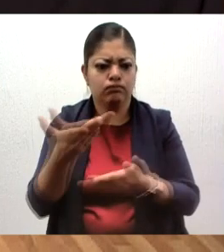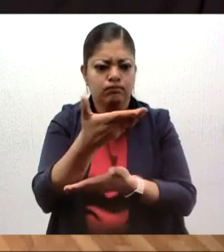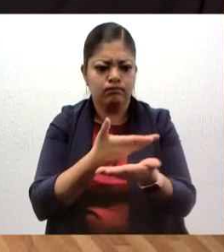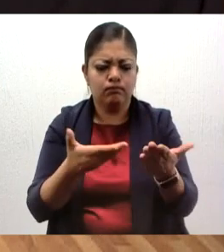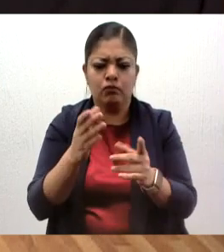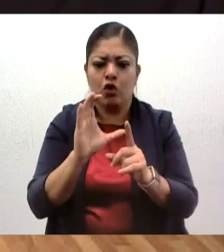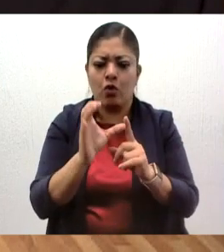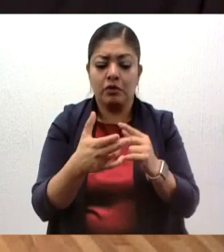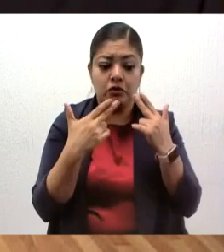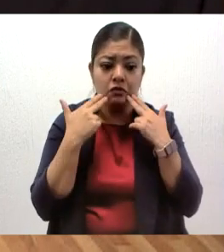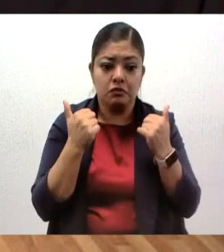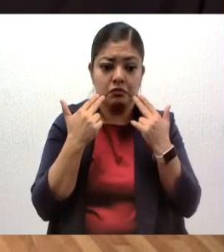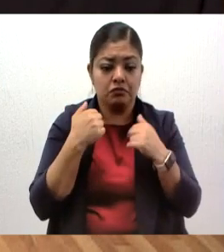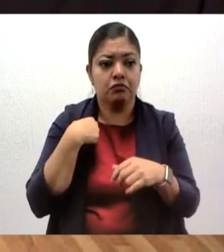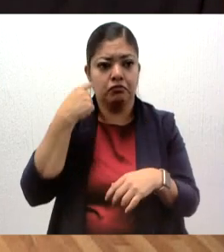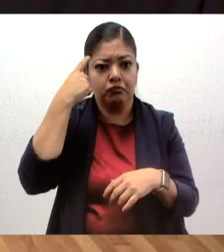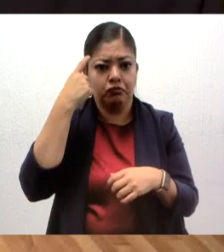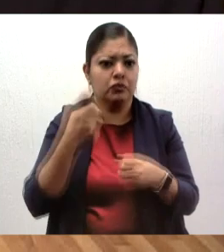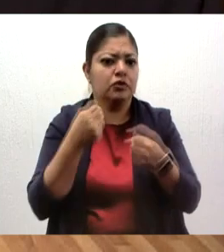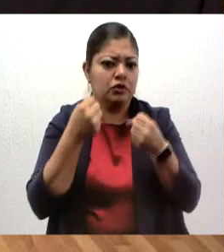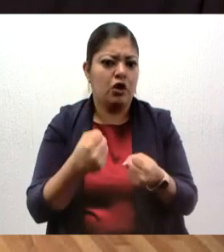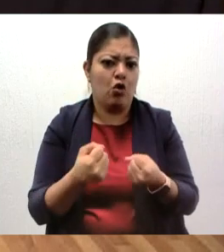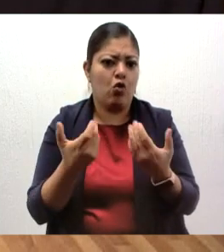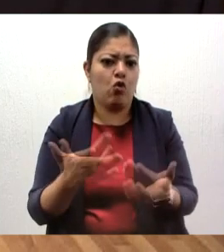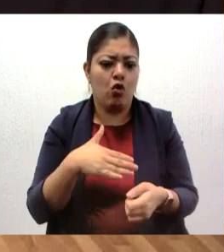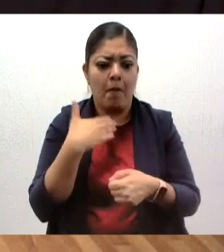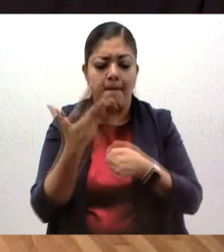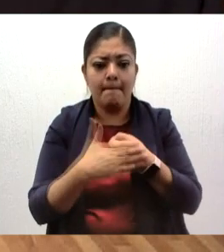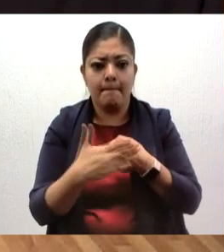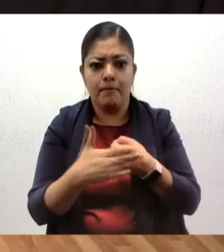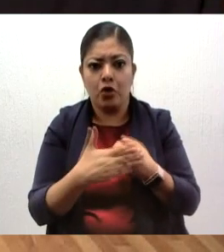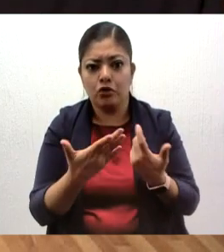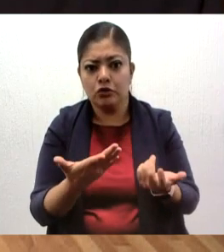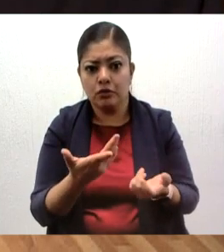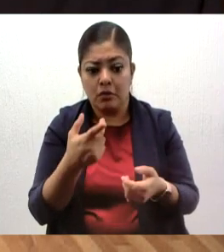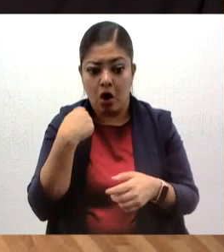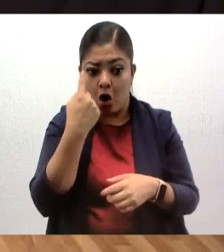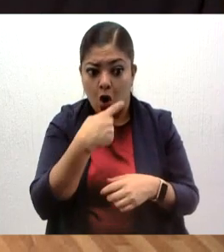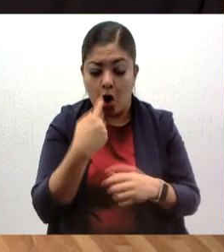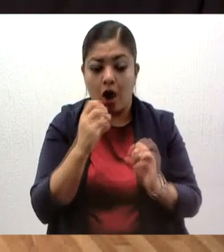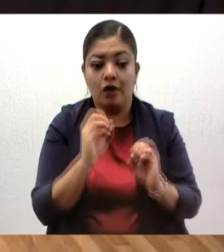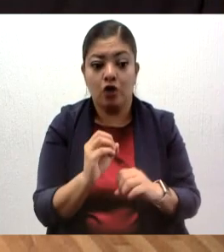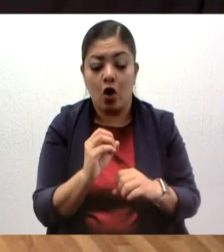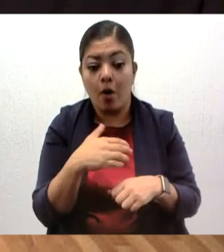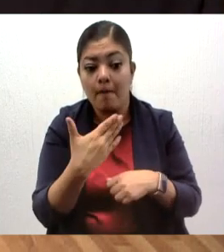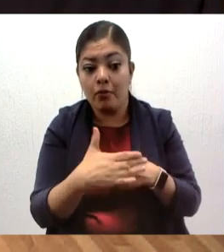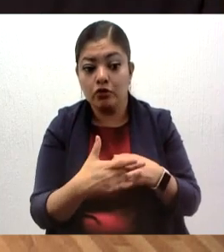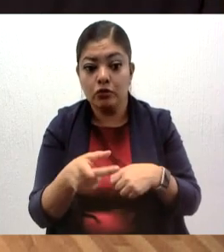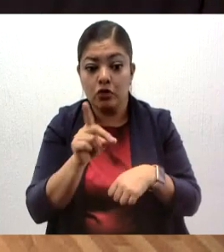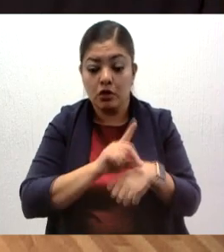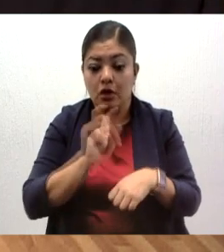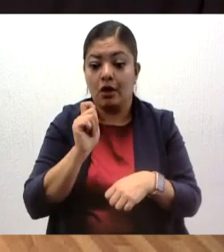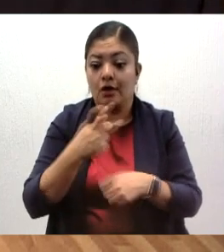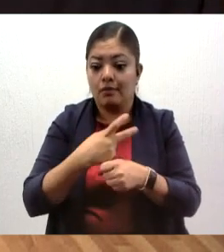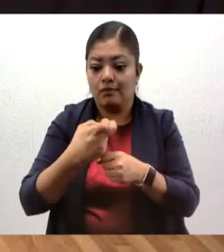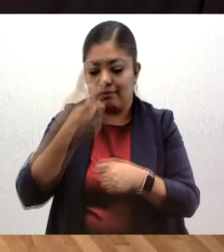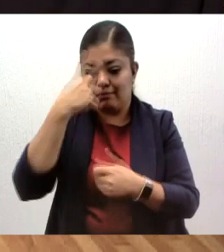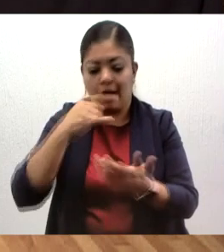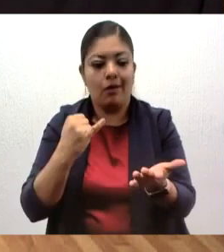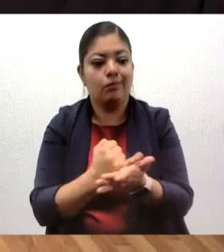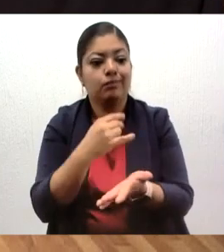seguramente eh en próximas horas o días nos estará convocando para dictaminar el presupuesto